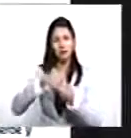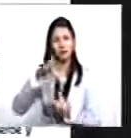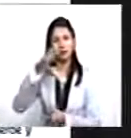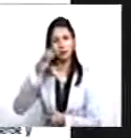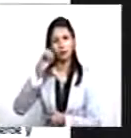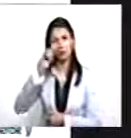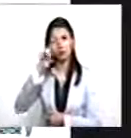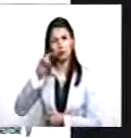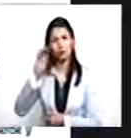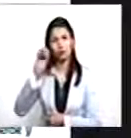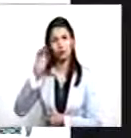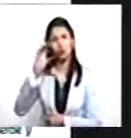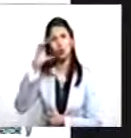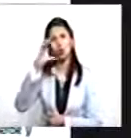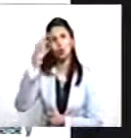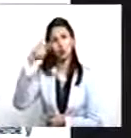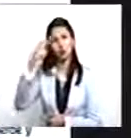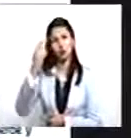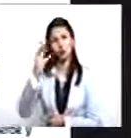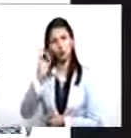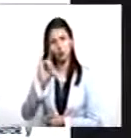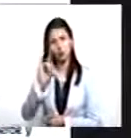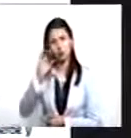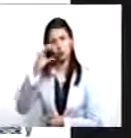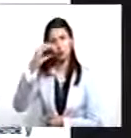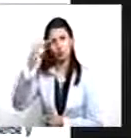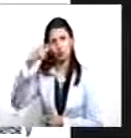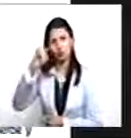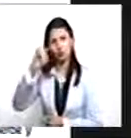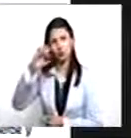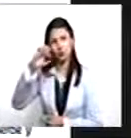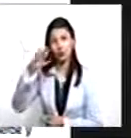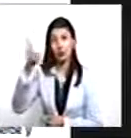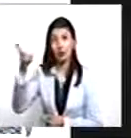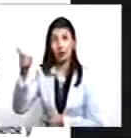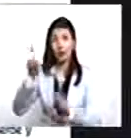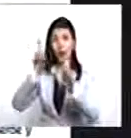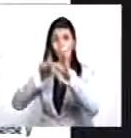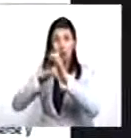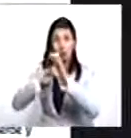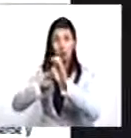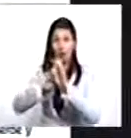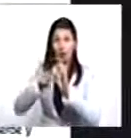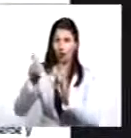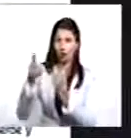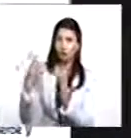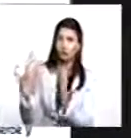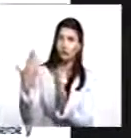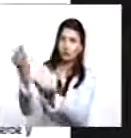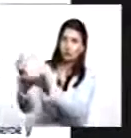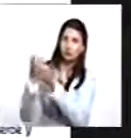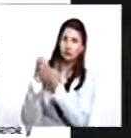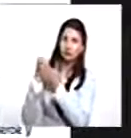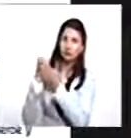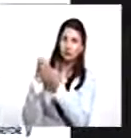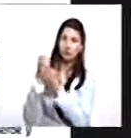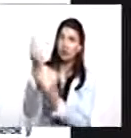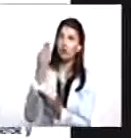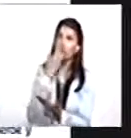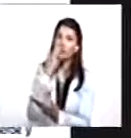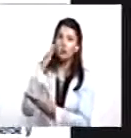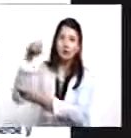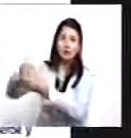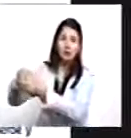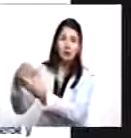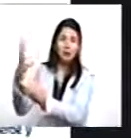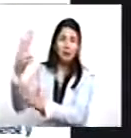están en La Guajira y que nos podía estar ayudando arriba, lo que hace es que ya se está acabando ese gas y los